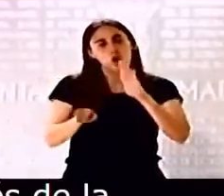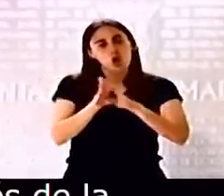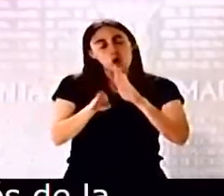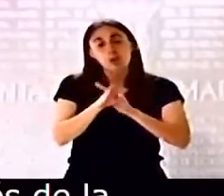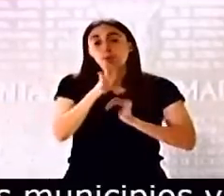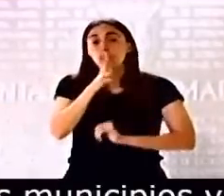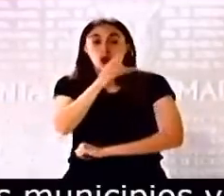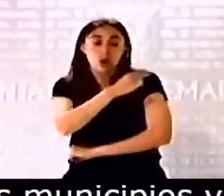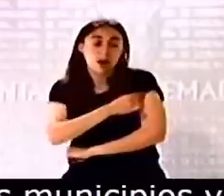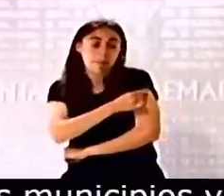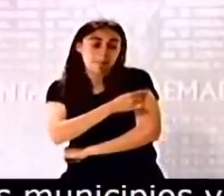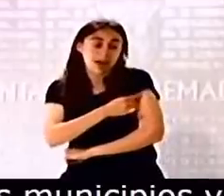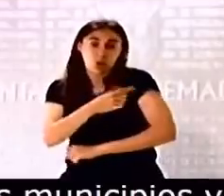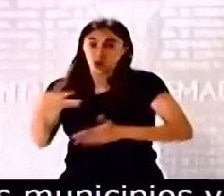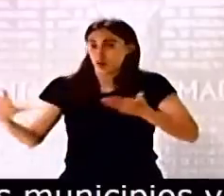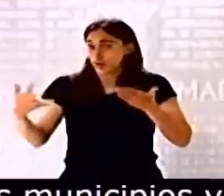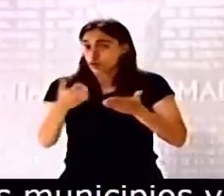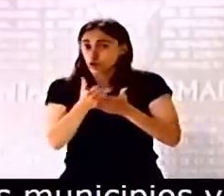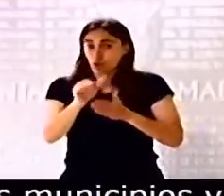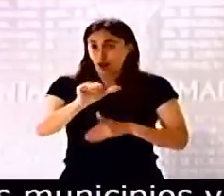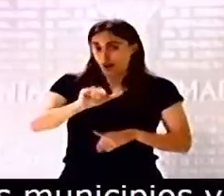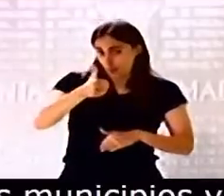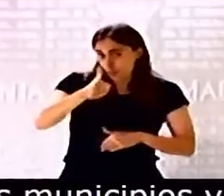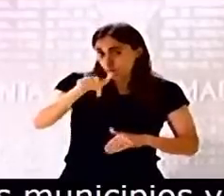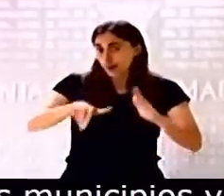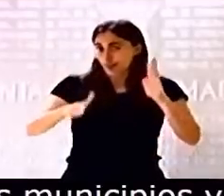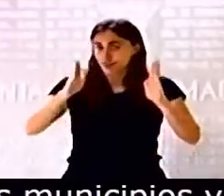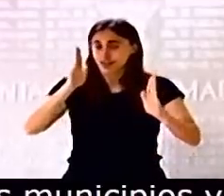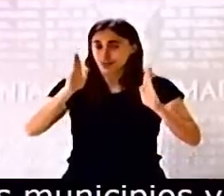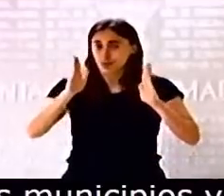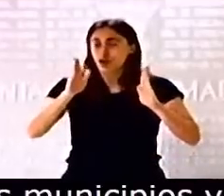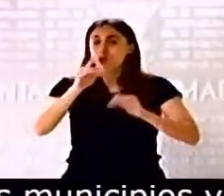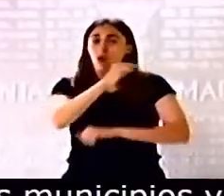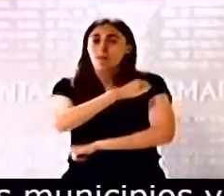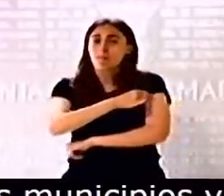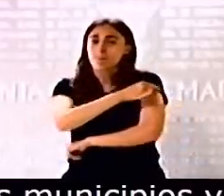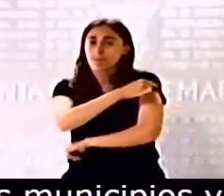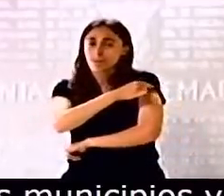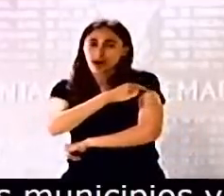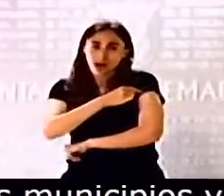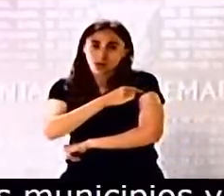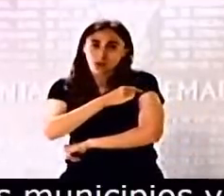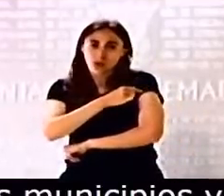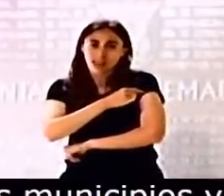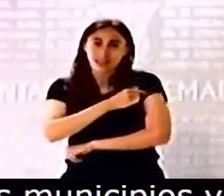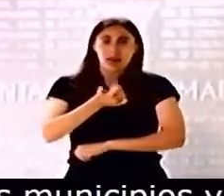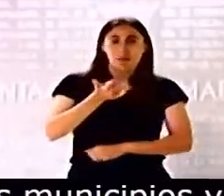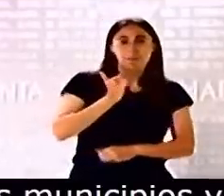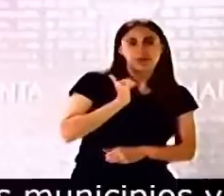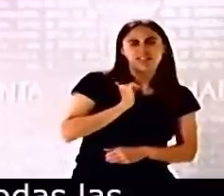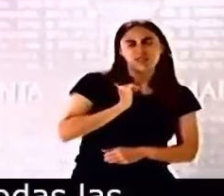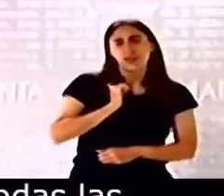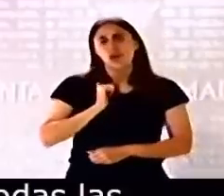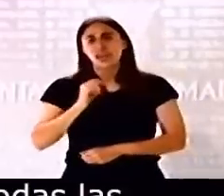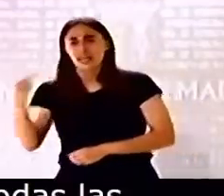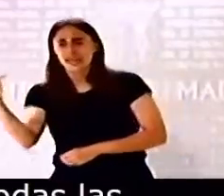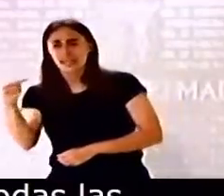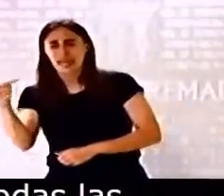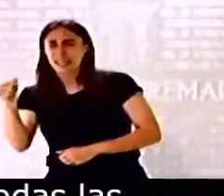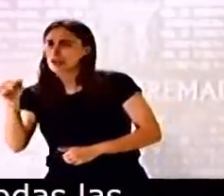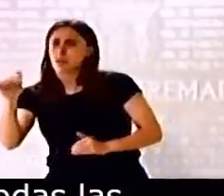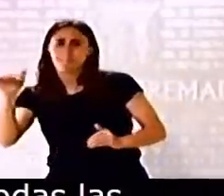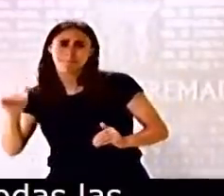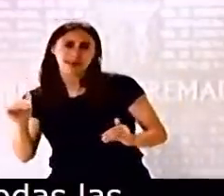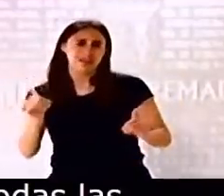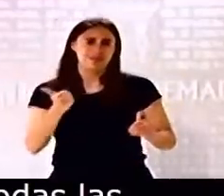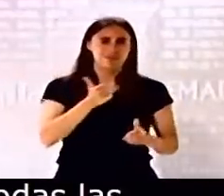todas las que están aprobadas en este momento, son vacunas que superan los beneficios a los riesgos que tienen. Todas,